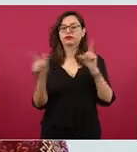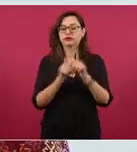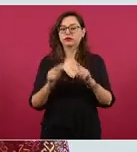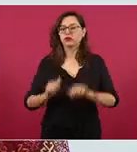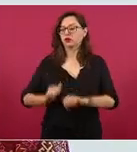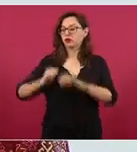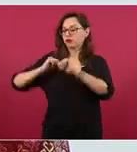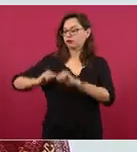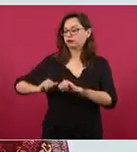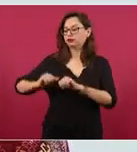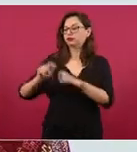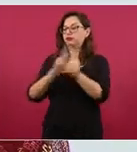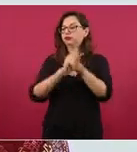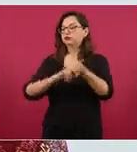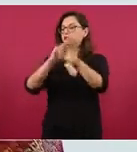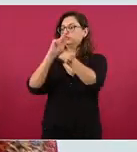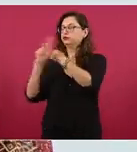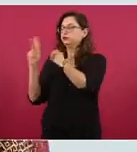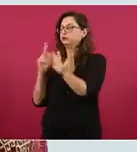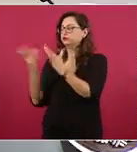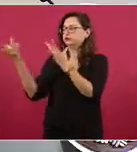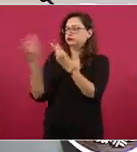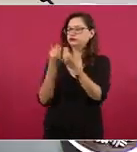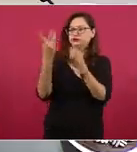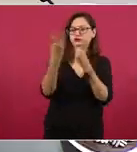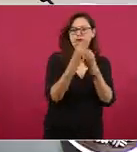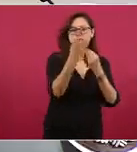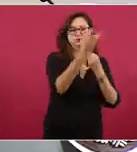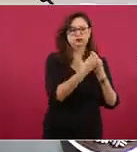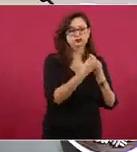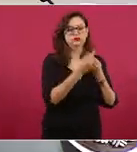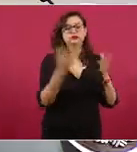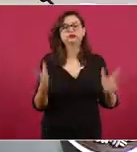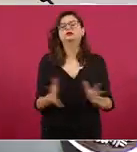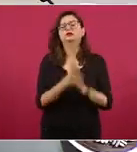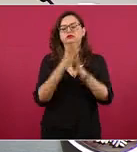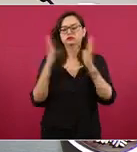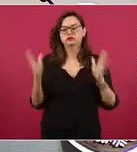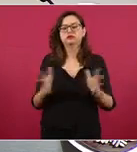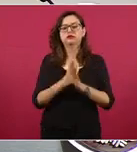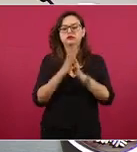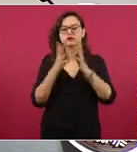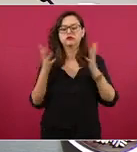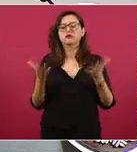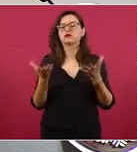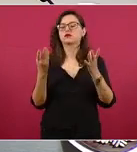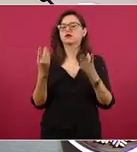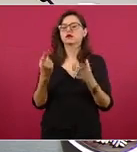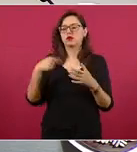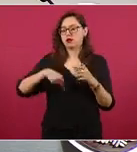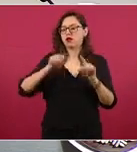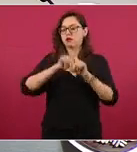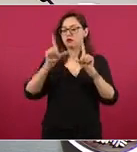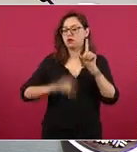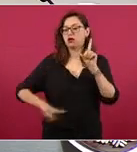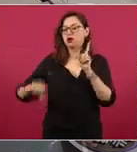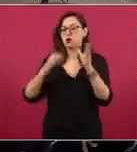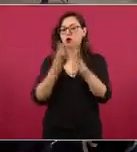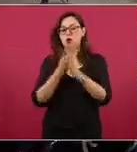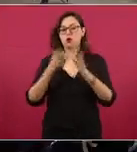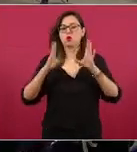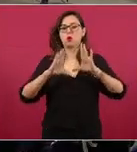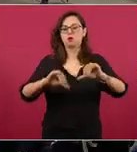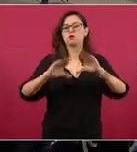de diferentes países y México está participando en muchos casos como capacitador en estos